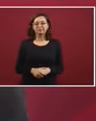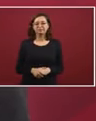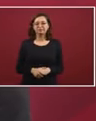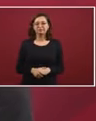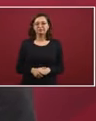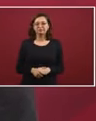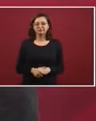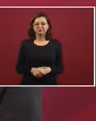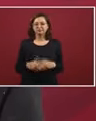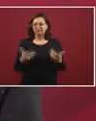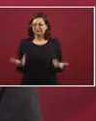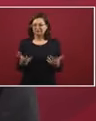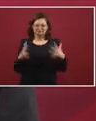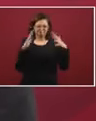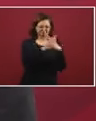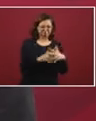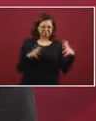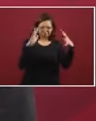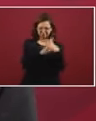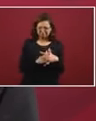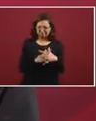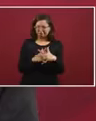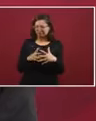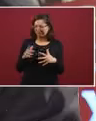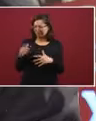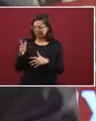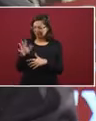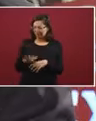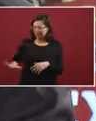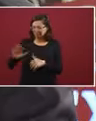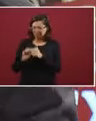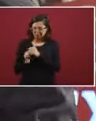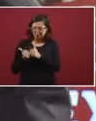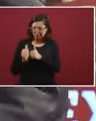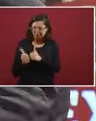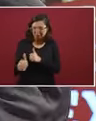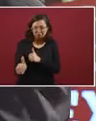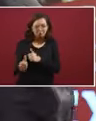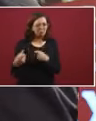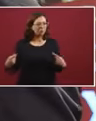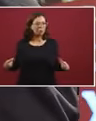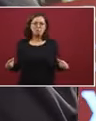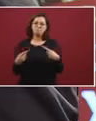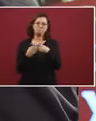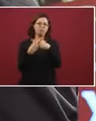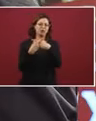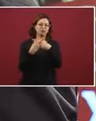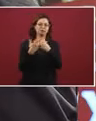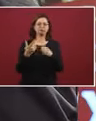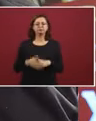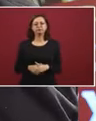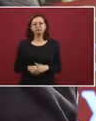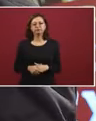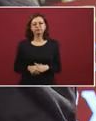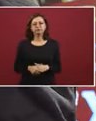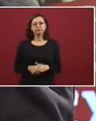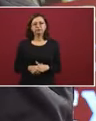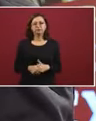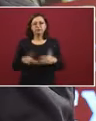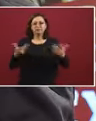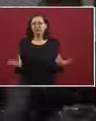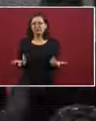compatible el uso de la fuerza con el avance de las democracias. Es incompatible una cosa con la otra. No se puede